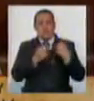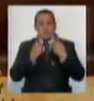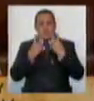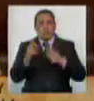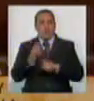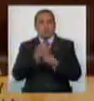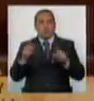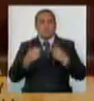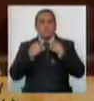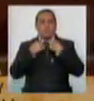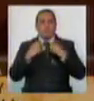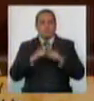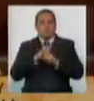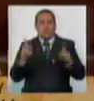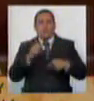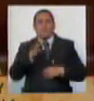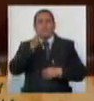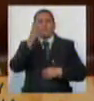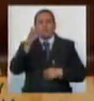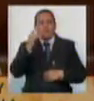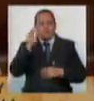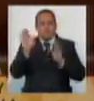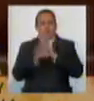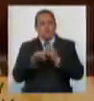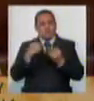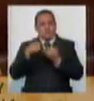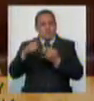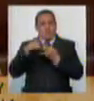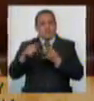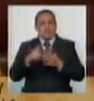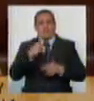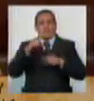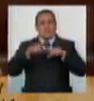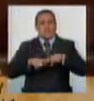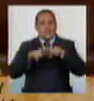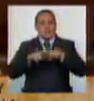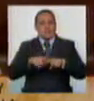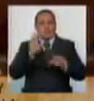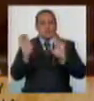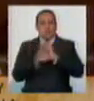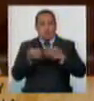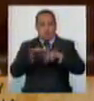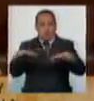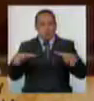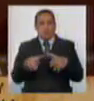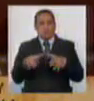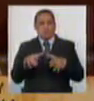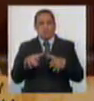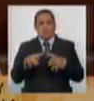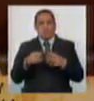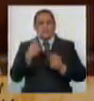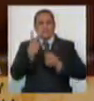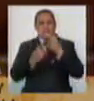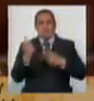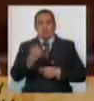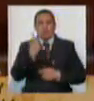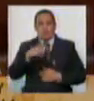podemos fallar. El futuro de las siguientes generaciones depende de eso. Recorrer el país